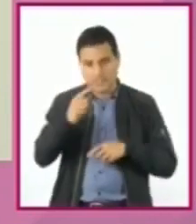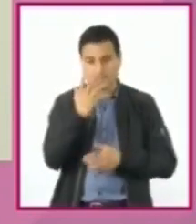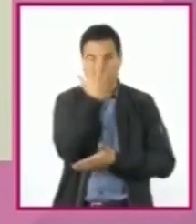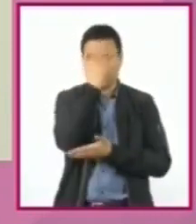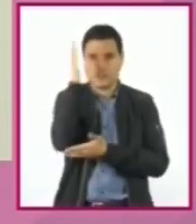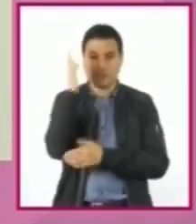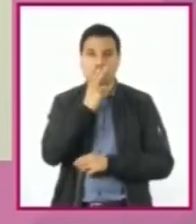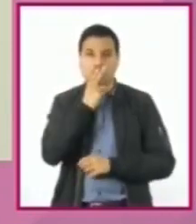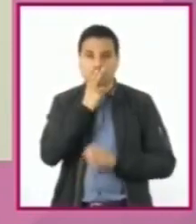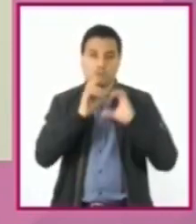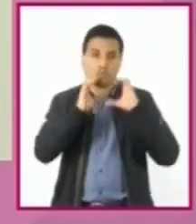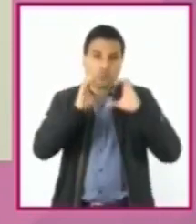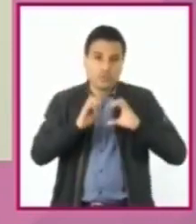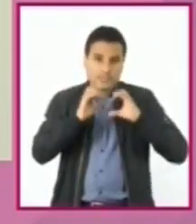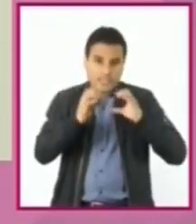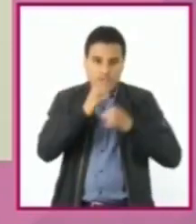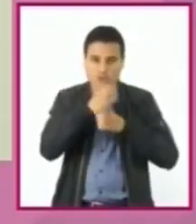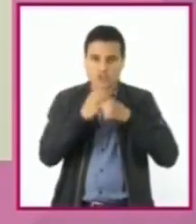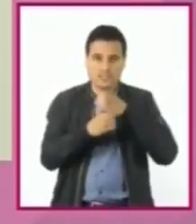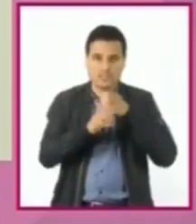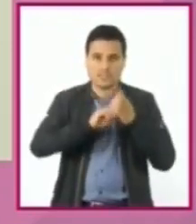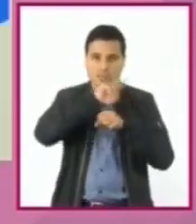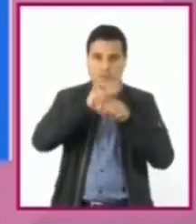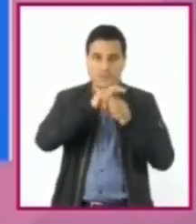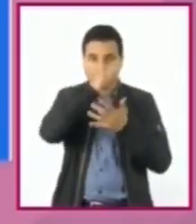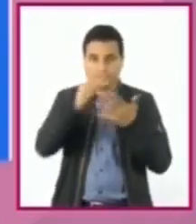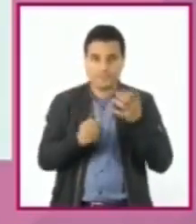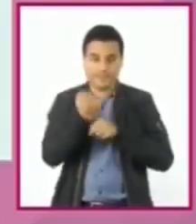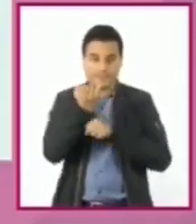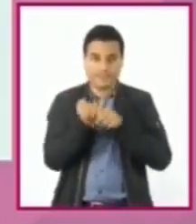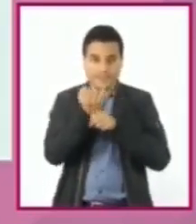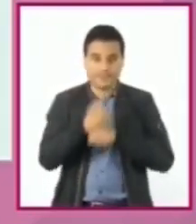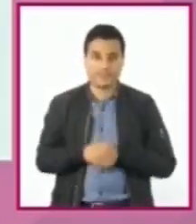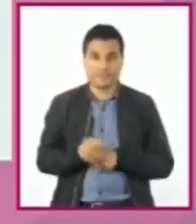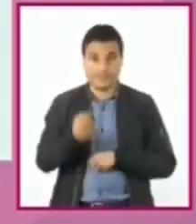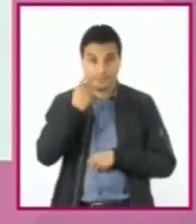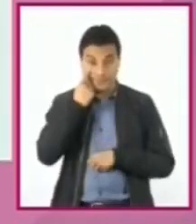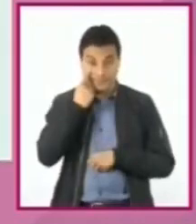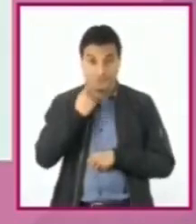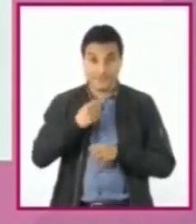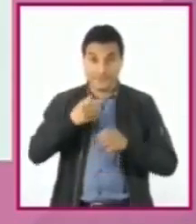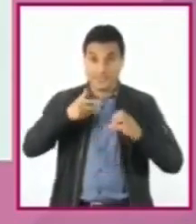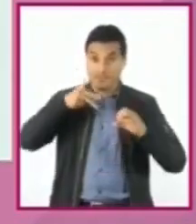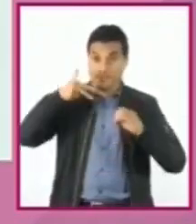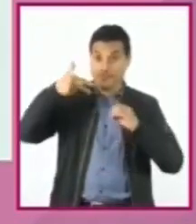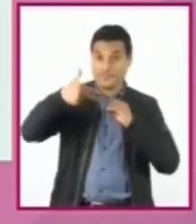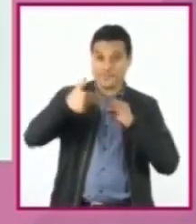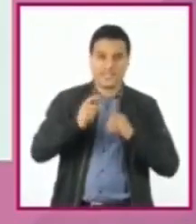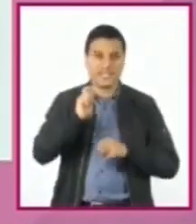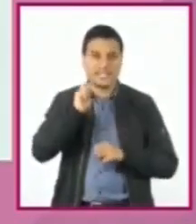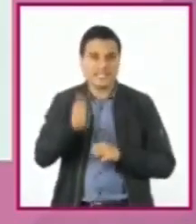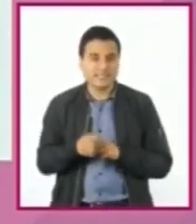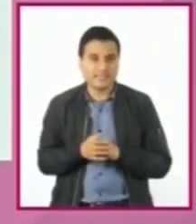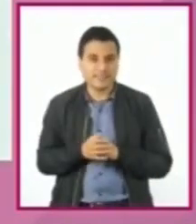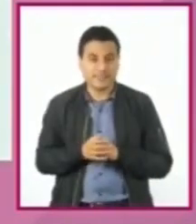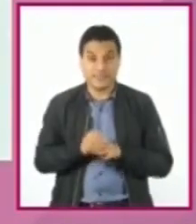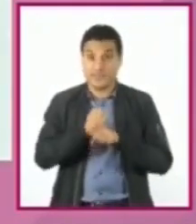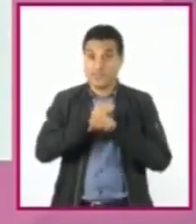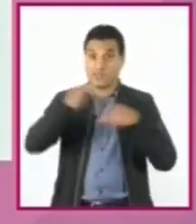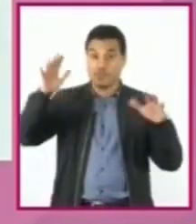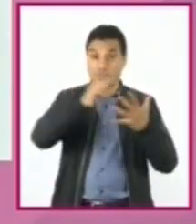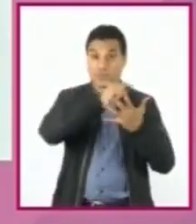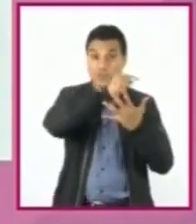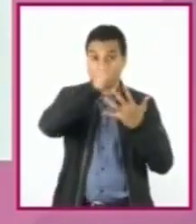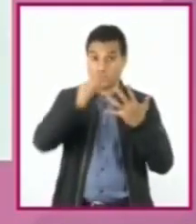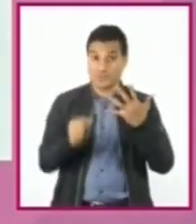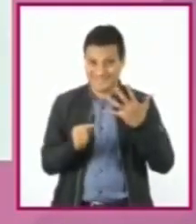y los estudios sobre los recursos naturales. Una imagen satelital es una representación visual de los datos